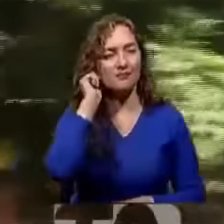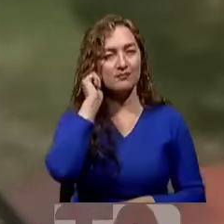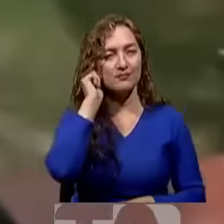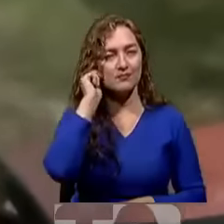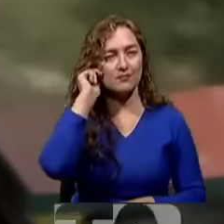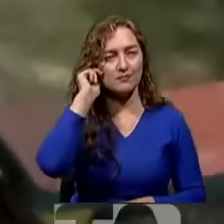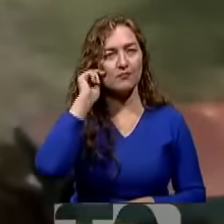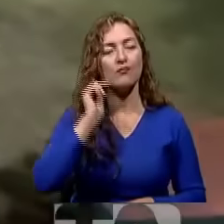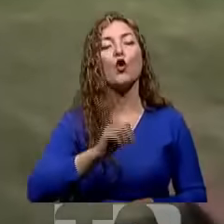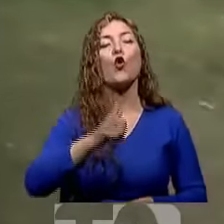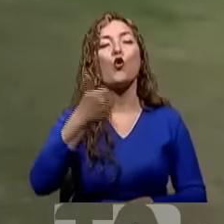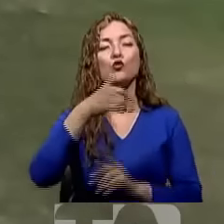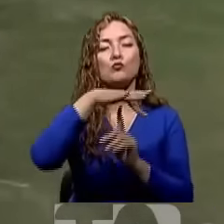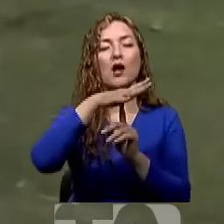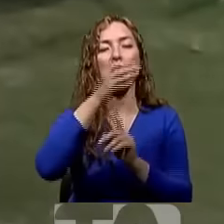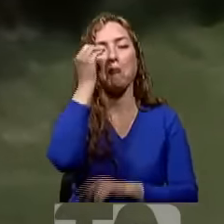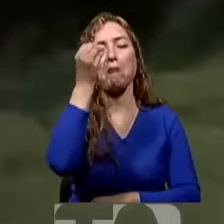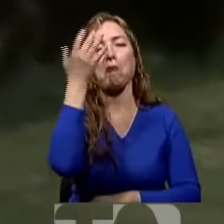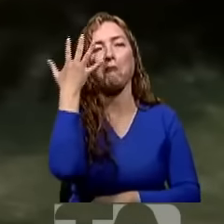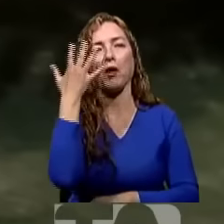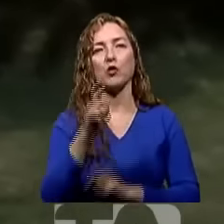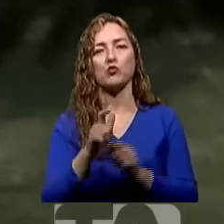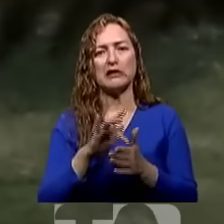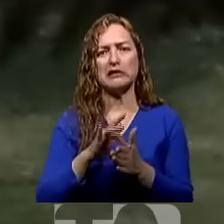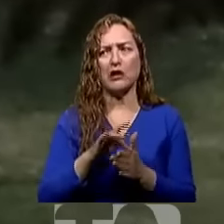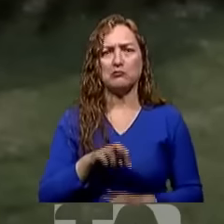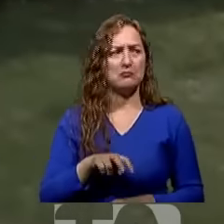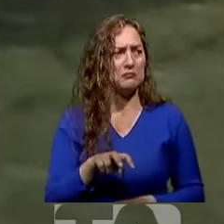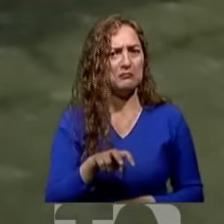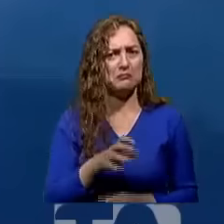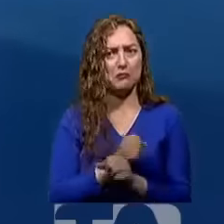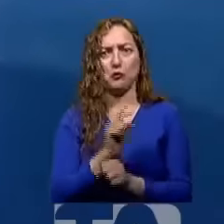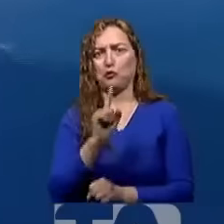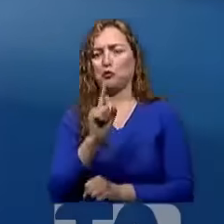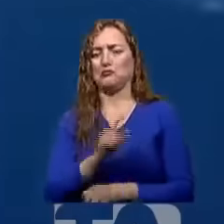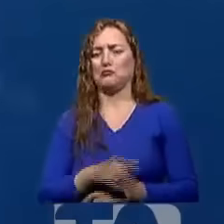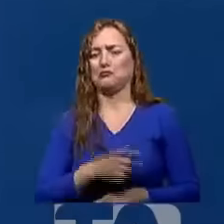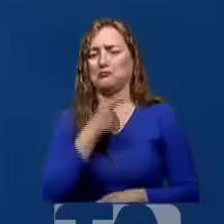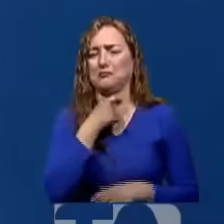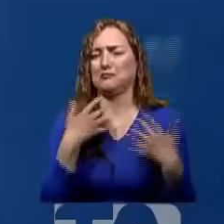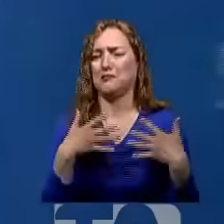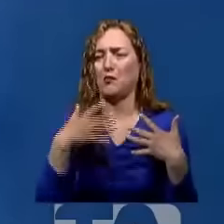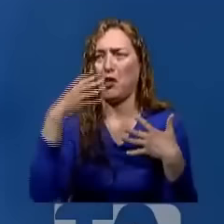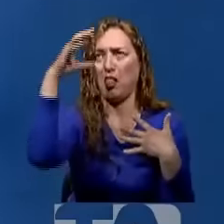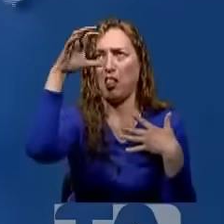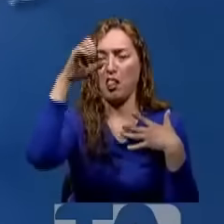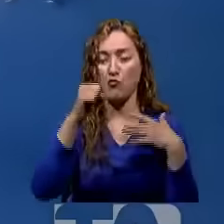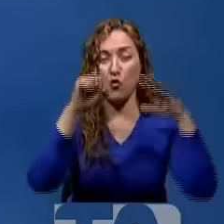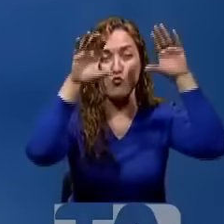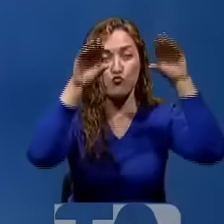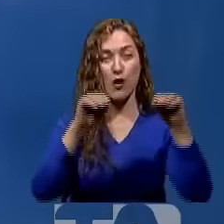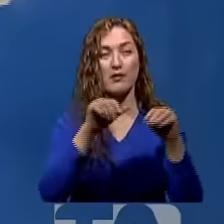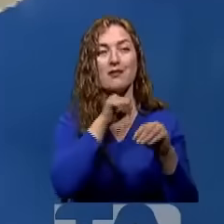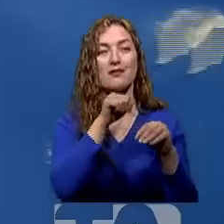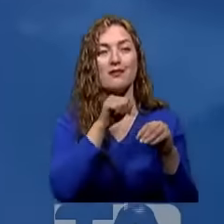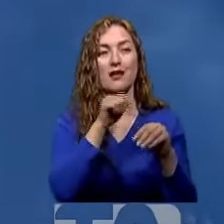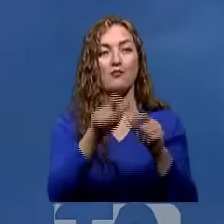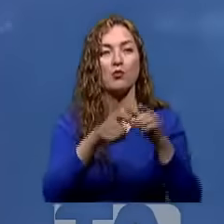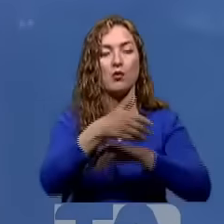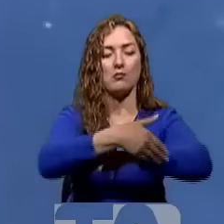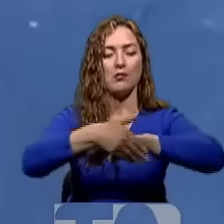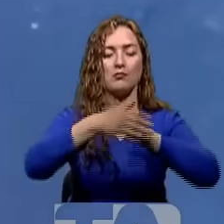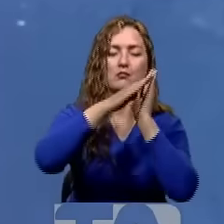Merced. Pocos se arriesgan a pasar por aquí apenas oscurece. Estos espacios están tomados por delincuentes y